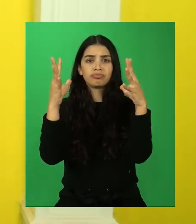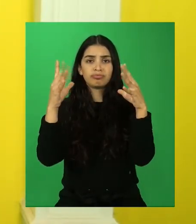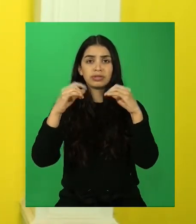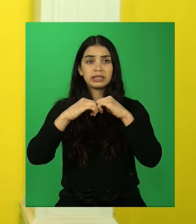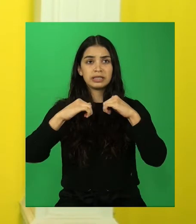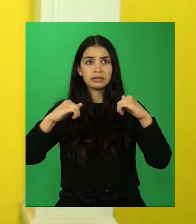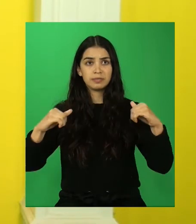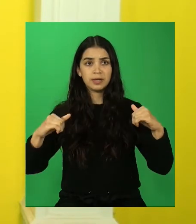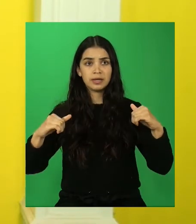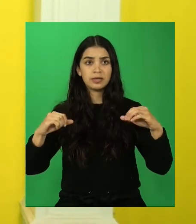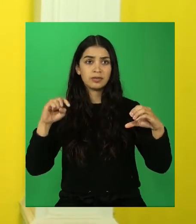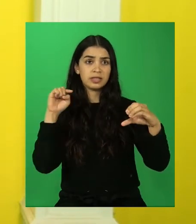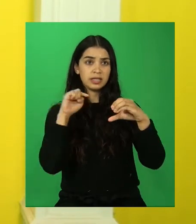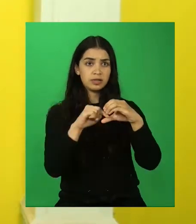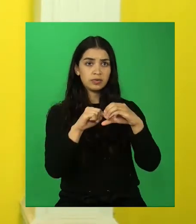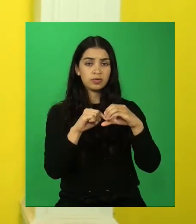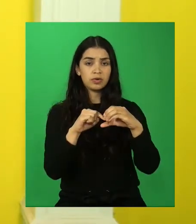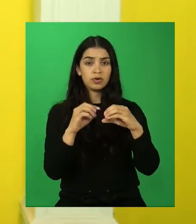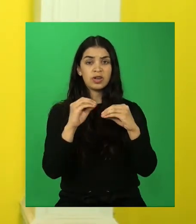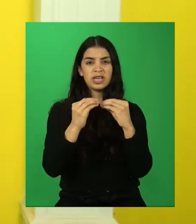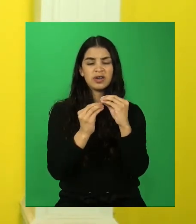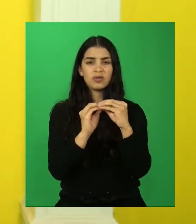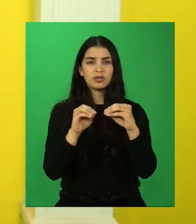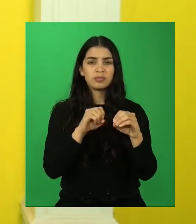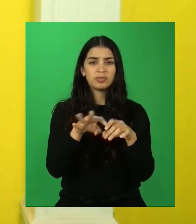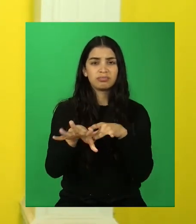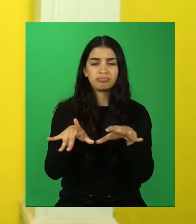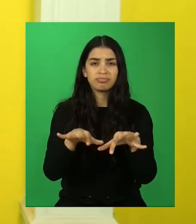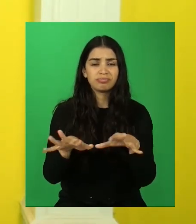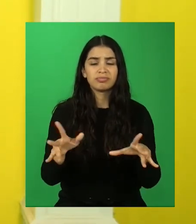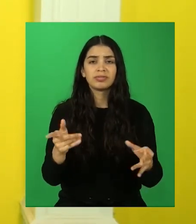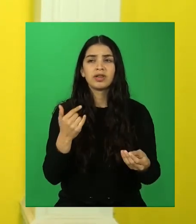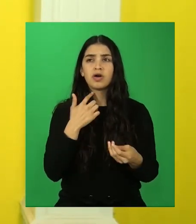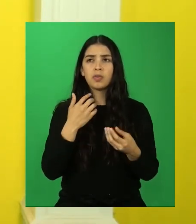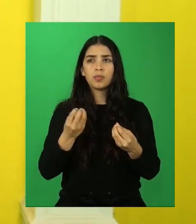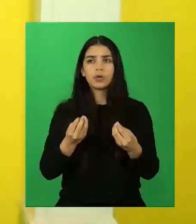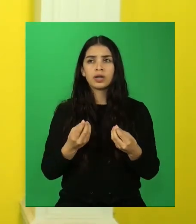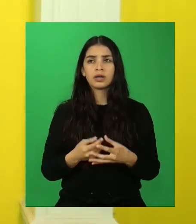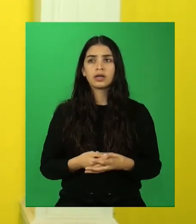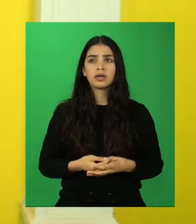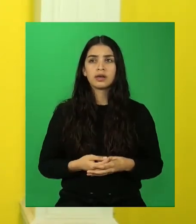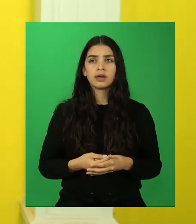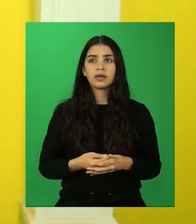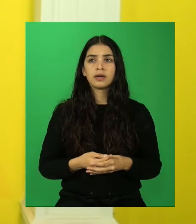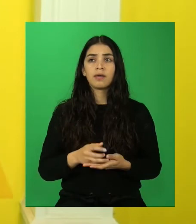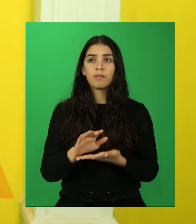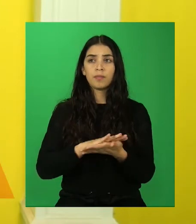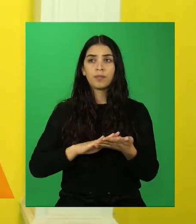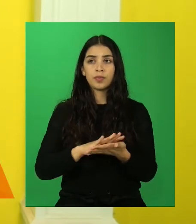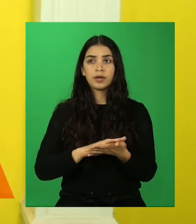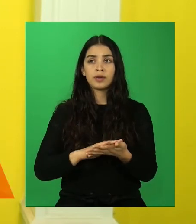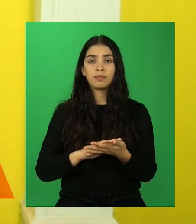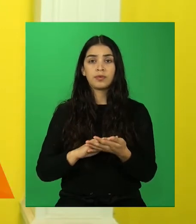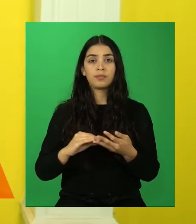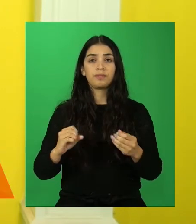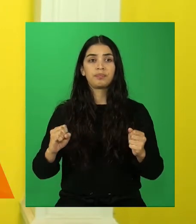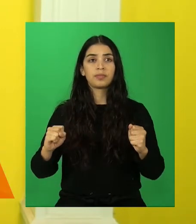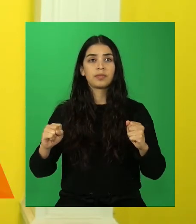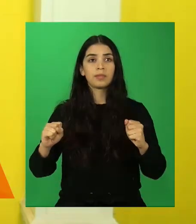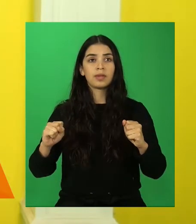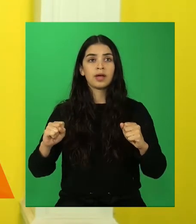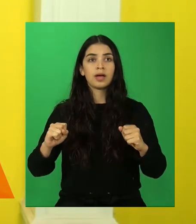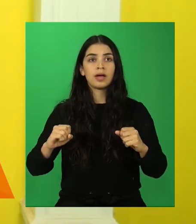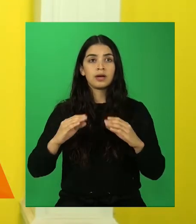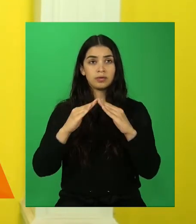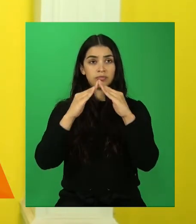átomos dispersos. Eso pasa mucho cuando ustedes ven las erupciones de los